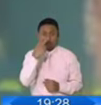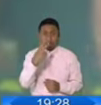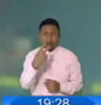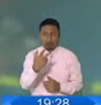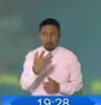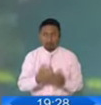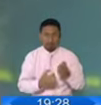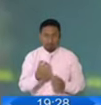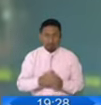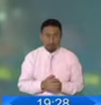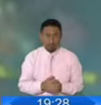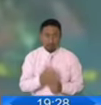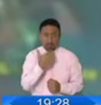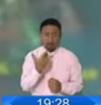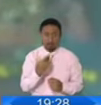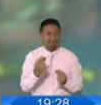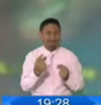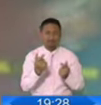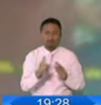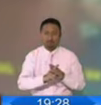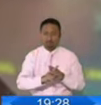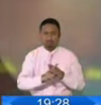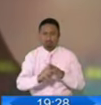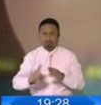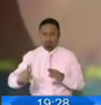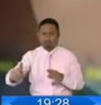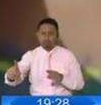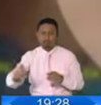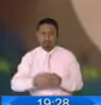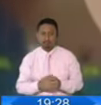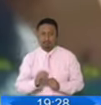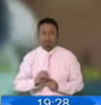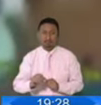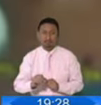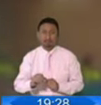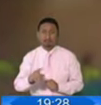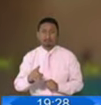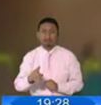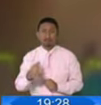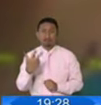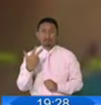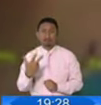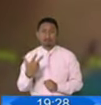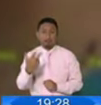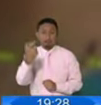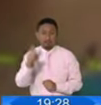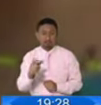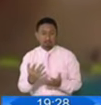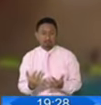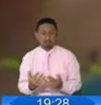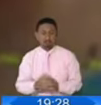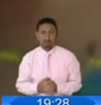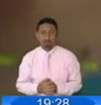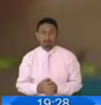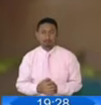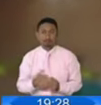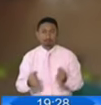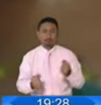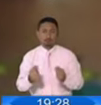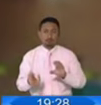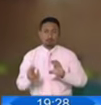de control, optaron por correr hasta una esquina, donde los esperaba un tercer involucrado, a bordo de un